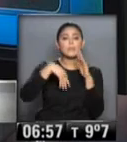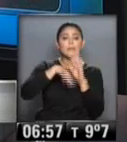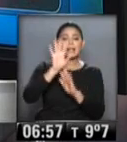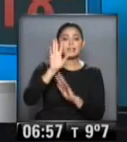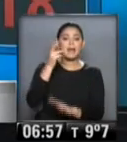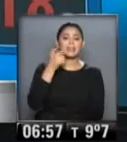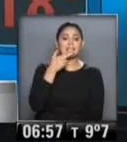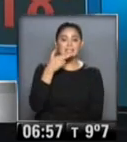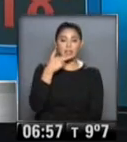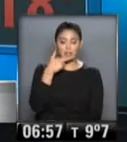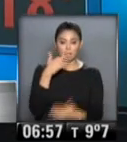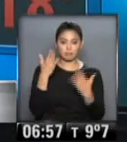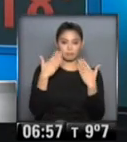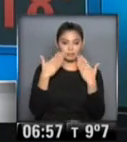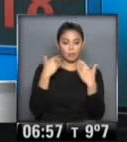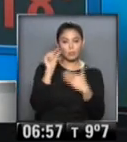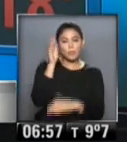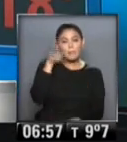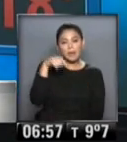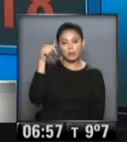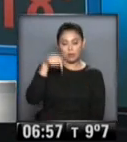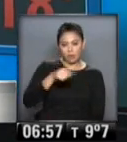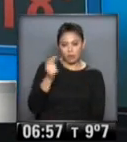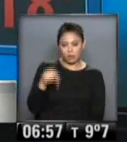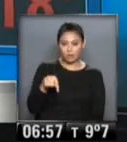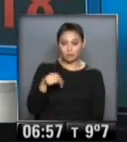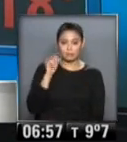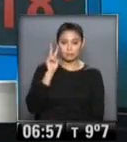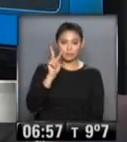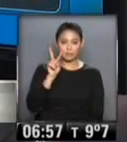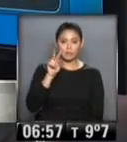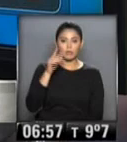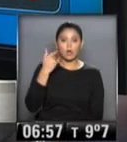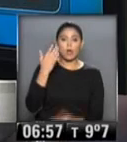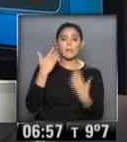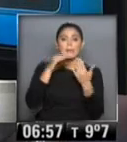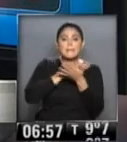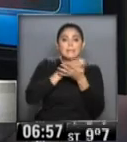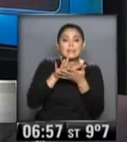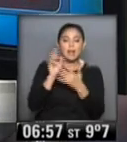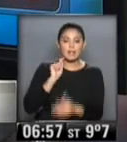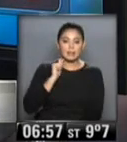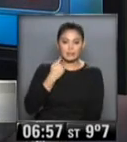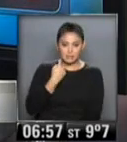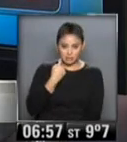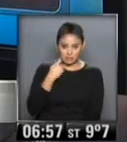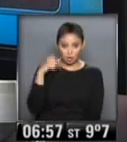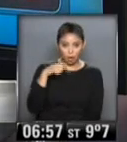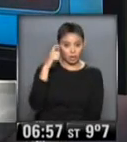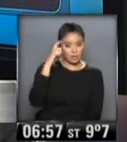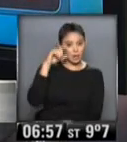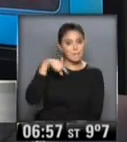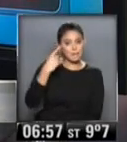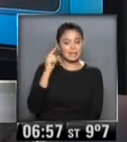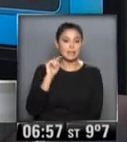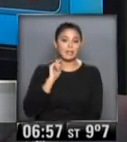máxima 17, un poquito menos que hoy, sí, pero sí. La mínima 13. Contra los casi 10 de hoy va a estar